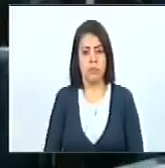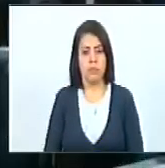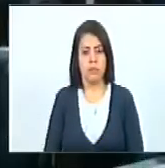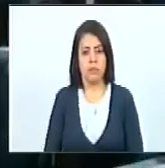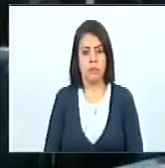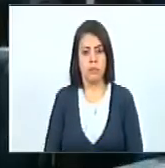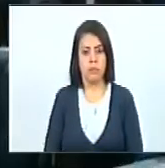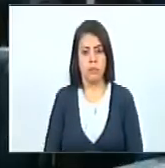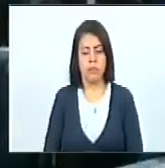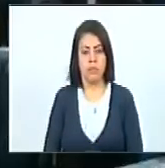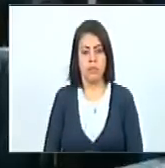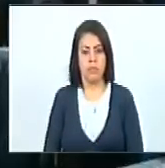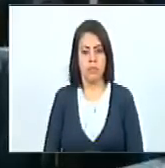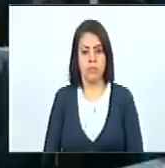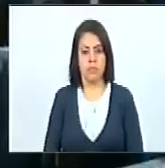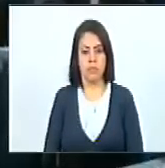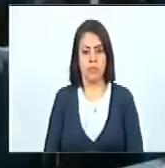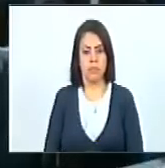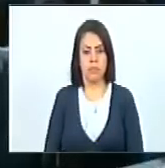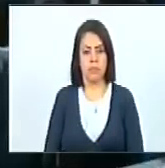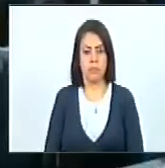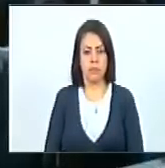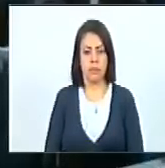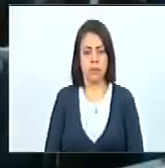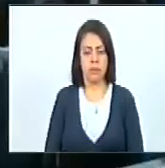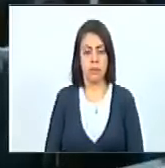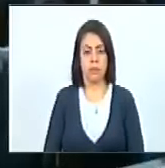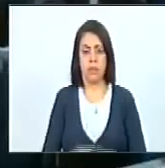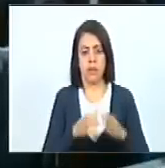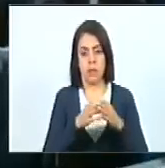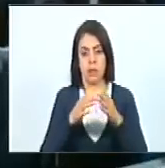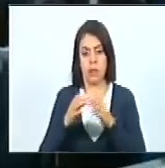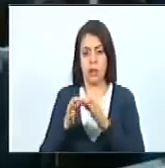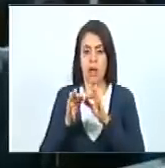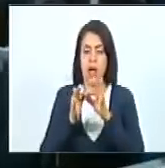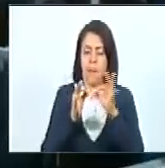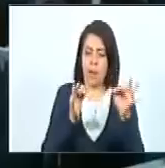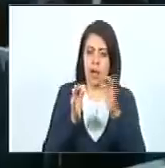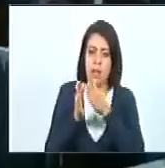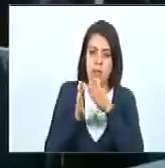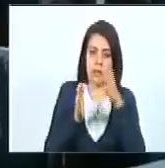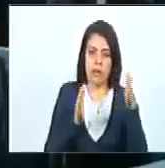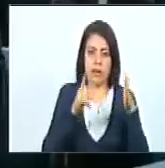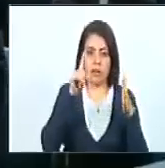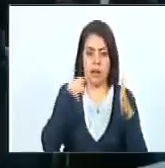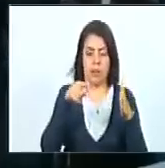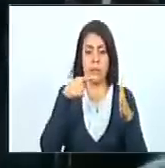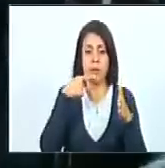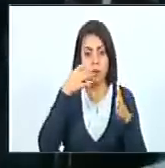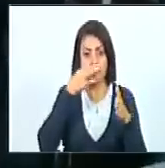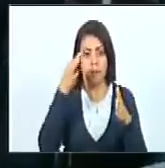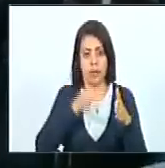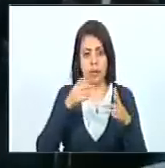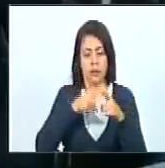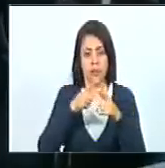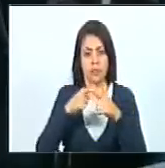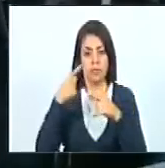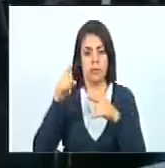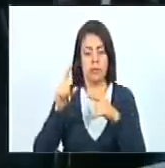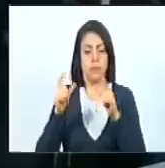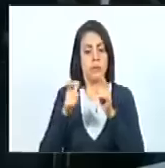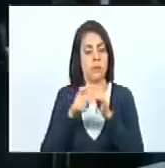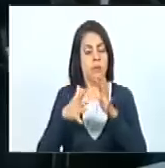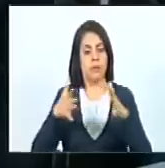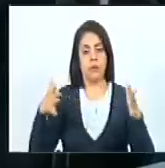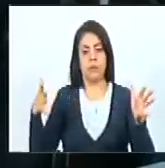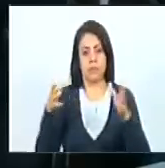manallado por esos factores foráneos, también es cierto que hay un